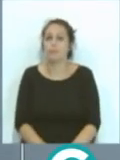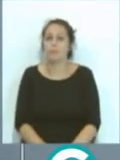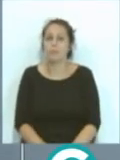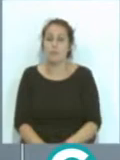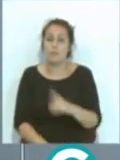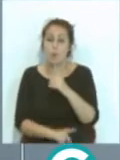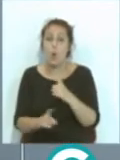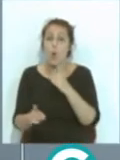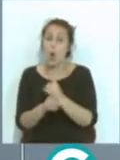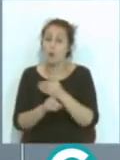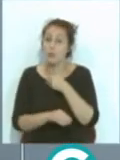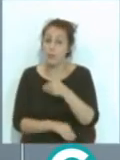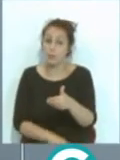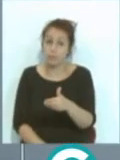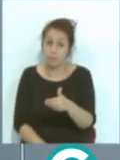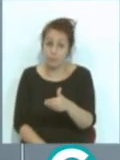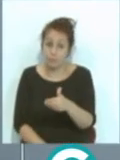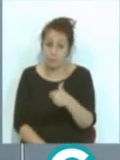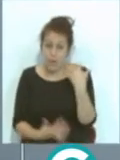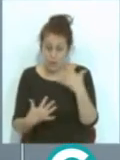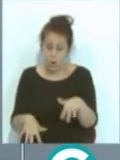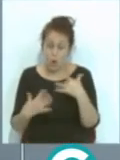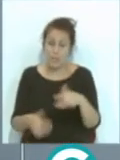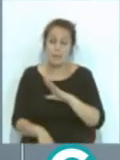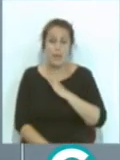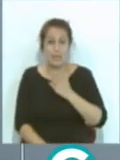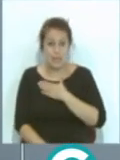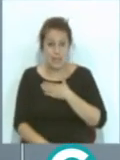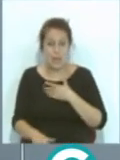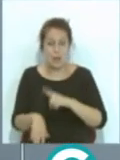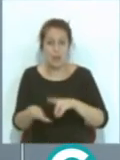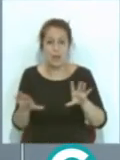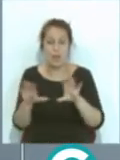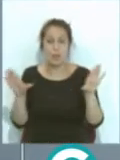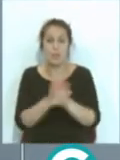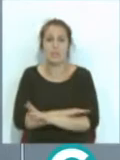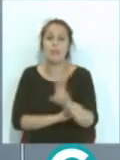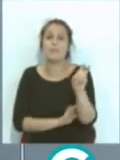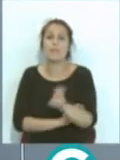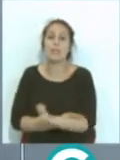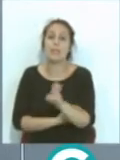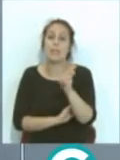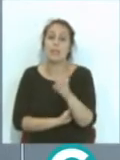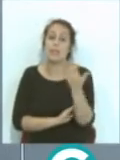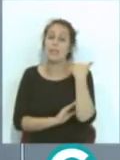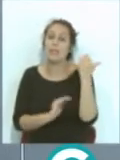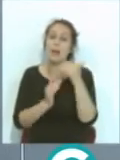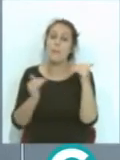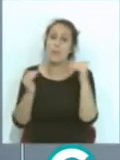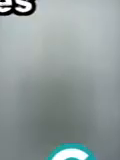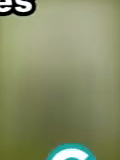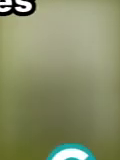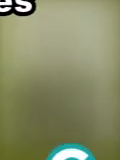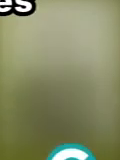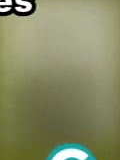El rival del próximo miércoles, mañana, 10 de la noche, viene de empatar frente al